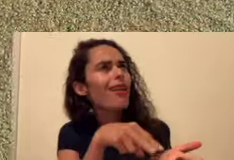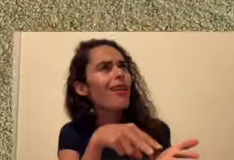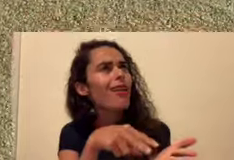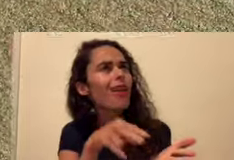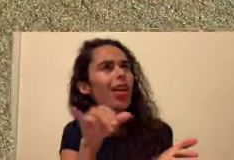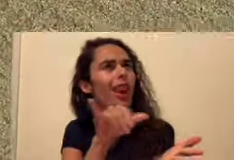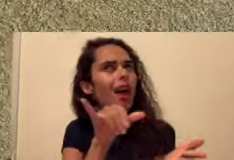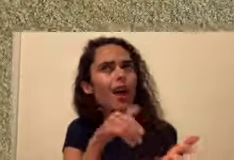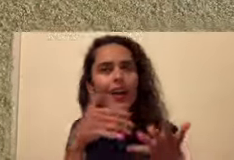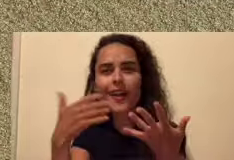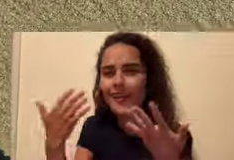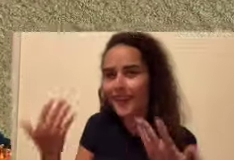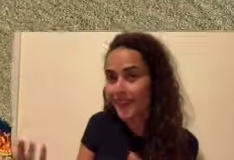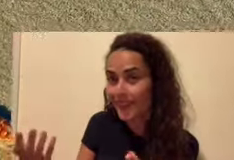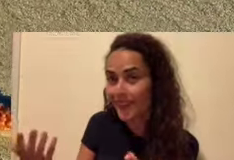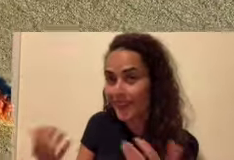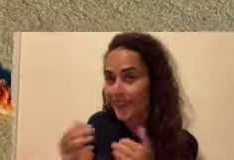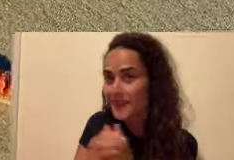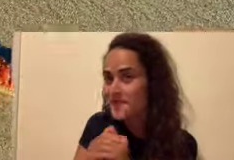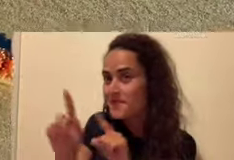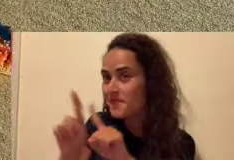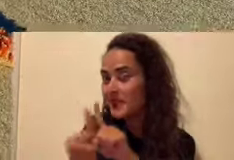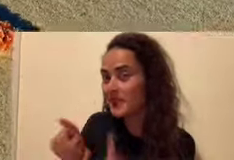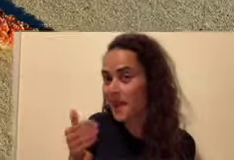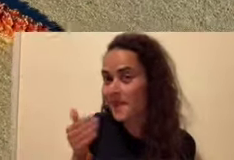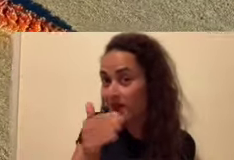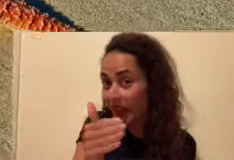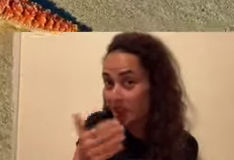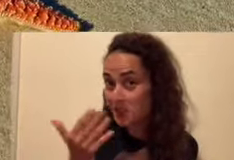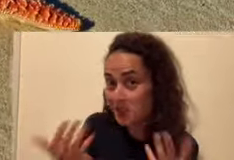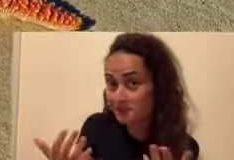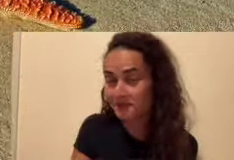What movements can you think of for a starfish?